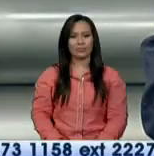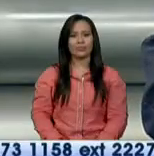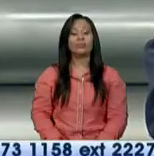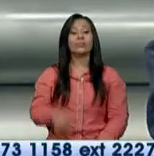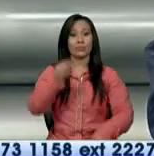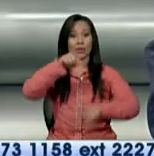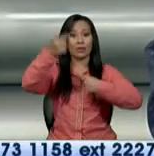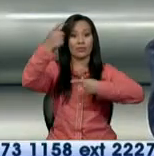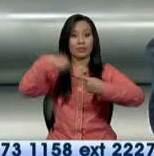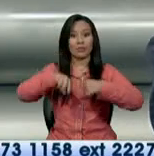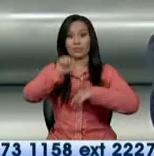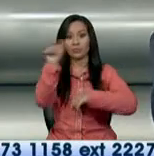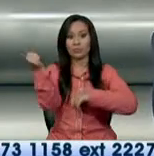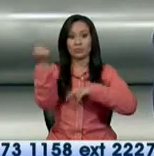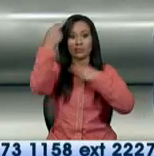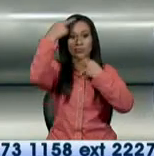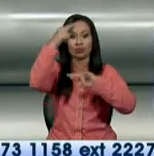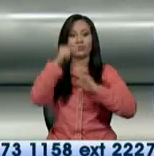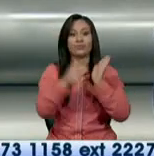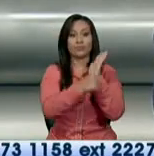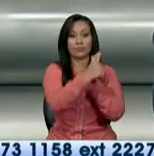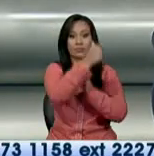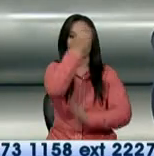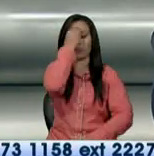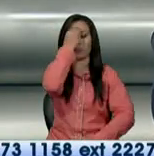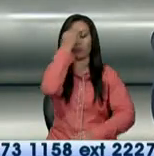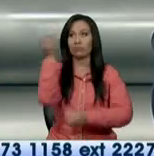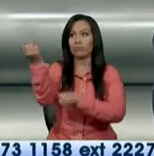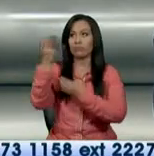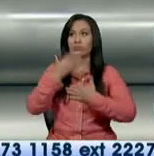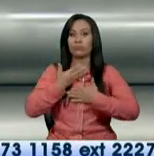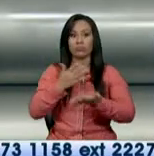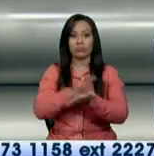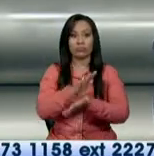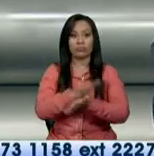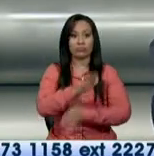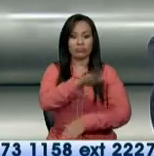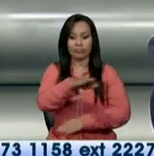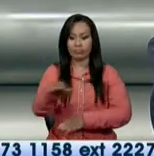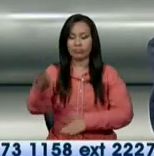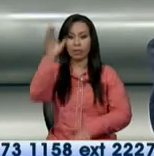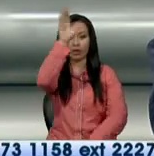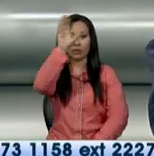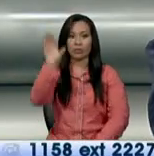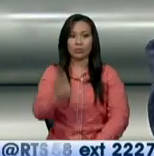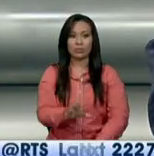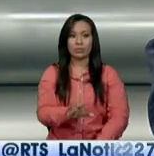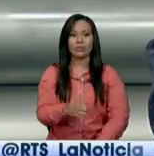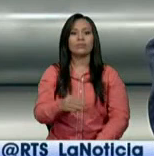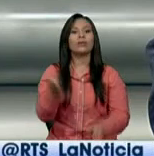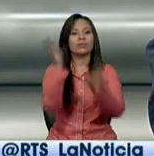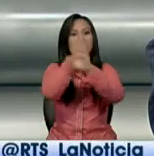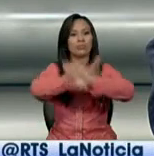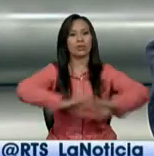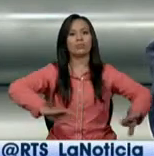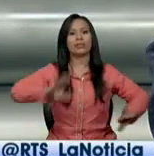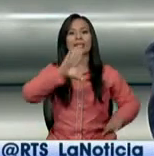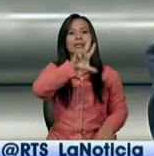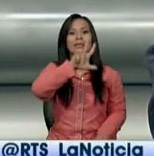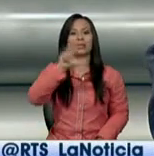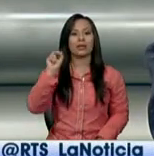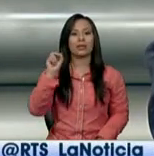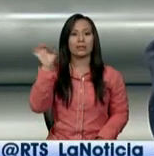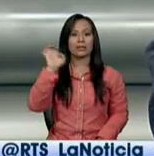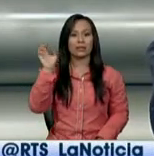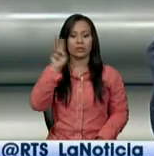De regreso con otra nota, el ministro de Educación anunció que las clases para la región costa terminarán el 30 de enero del